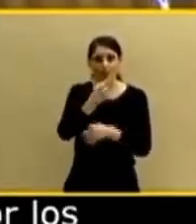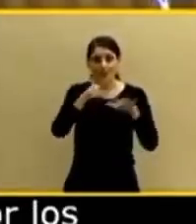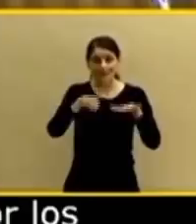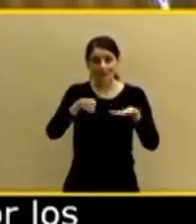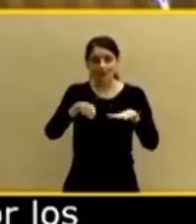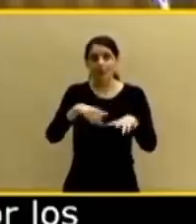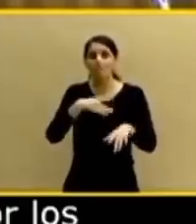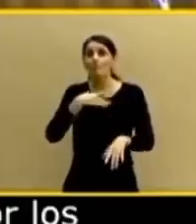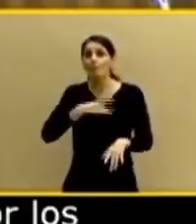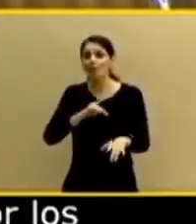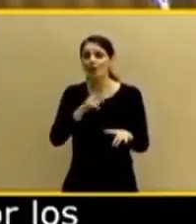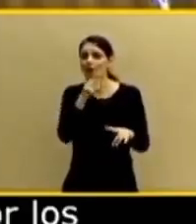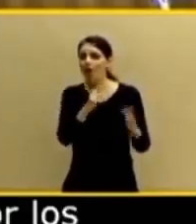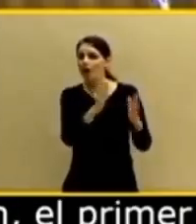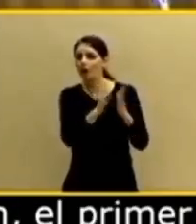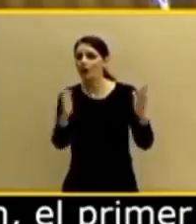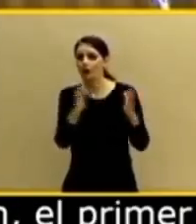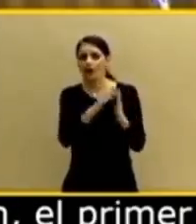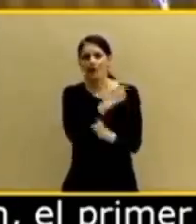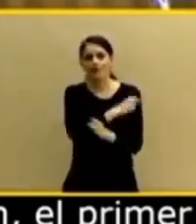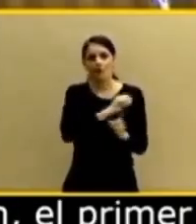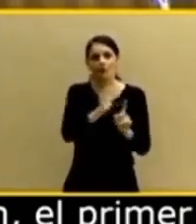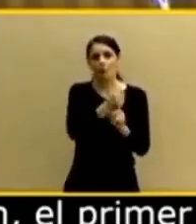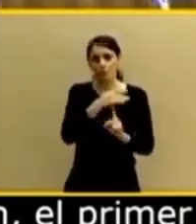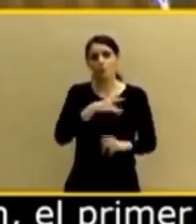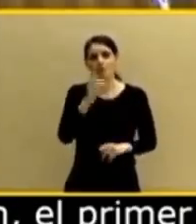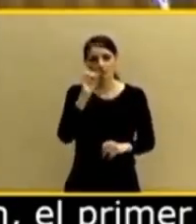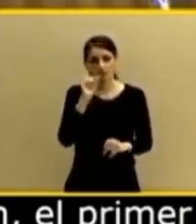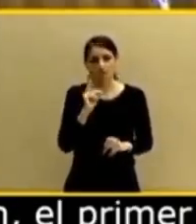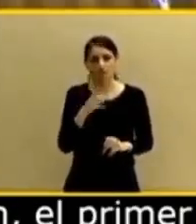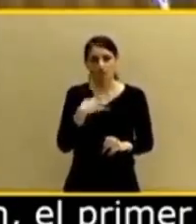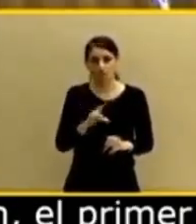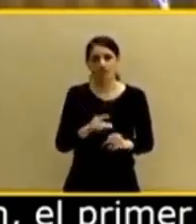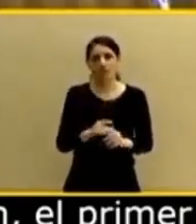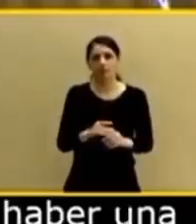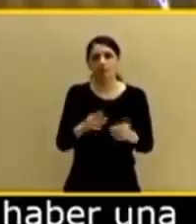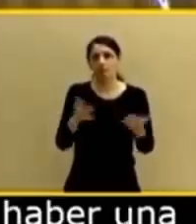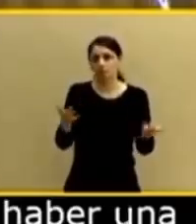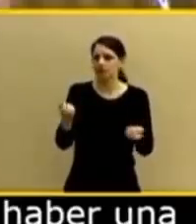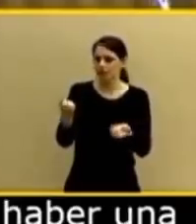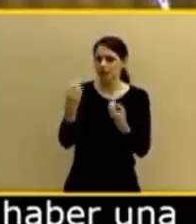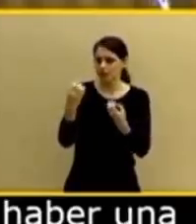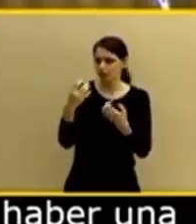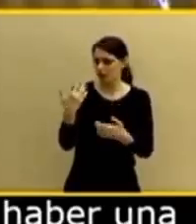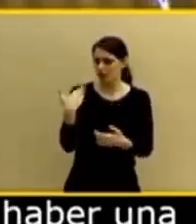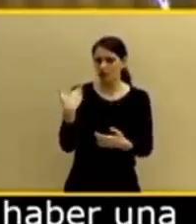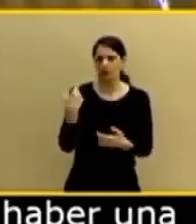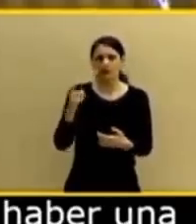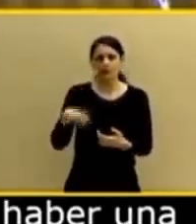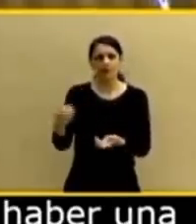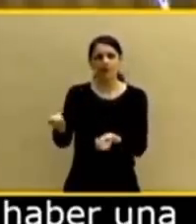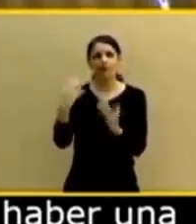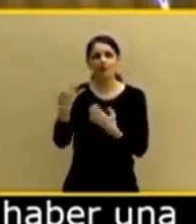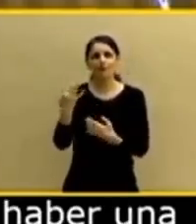haber una vacuna disponible. Hay también informaciones, hemos conocido informaciones recientes de que puede